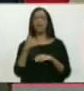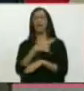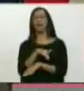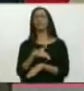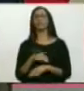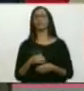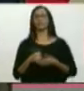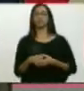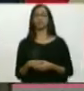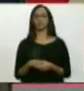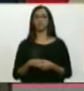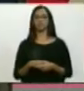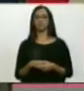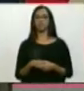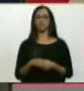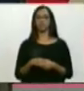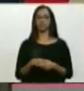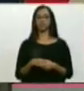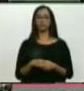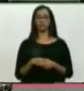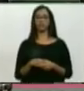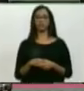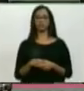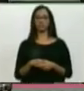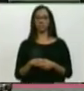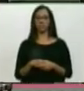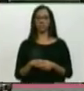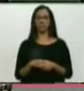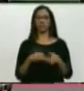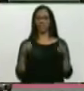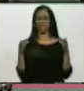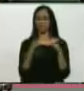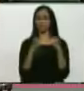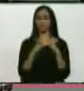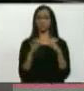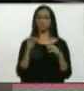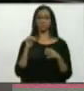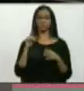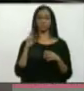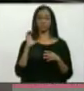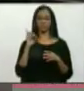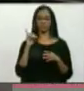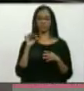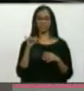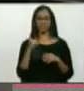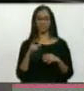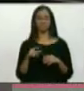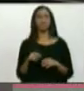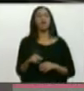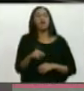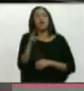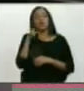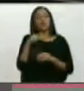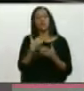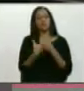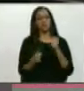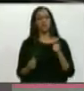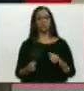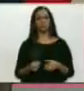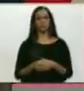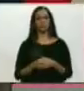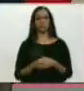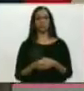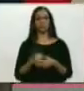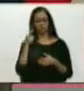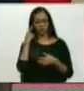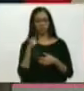todavía como que existen. Tradición, tienen tradición. El cartel de Medellín sigue mandando. El cartel de Medellín, el cartel de Cali. El cartel de Medellín nunca se fue. Yo creo que los carteles